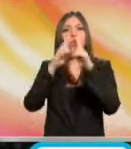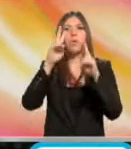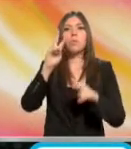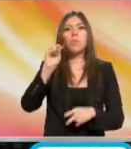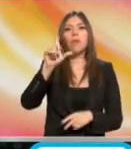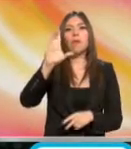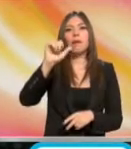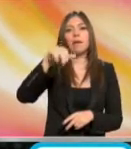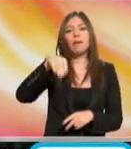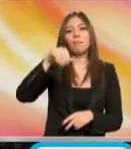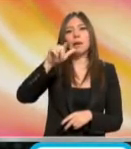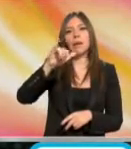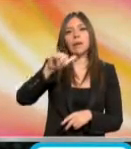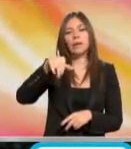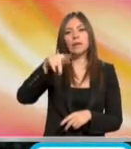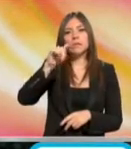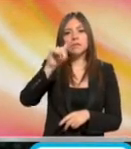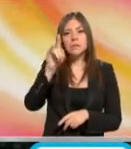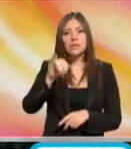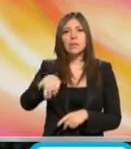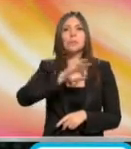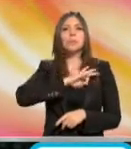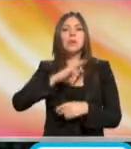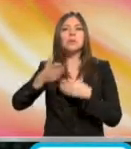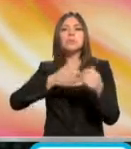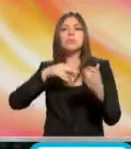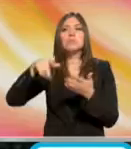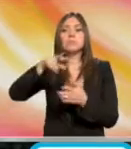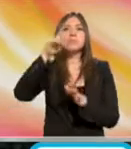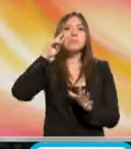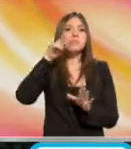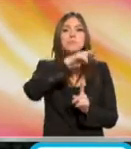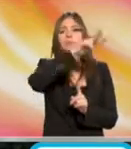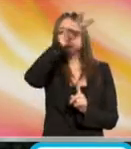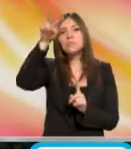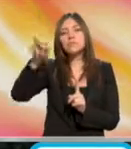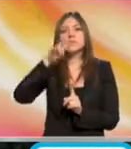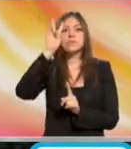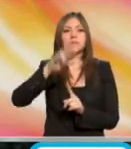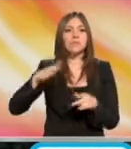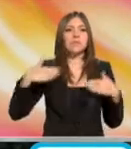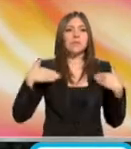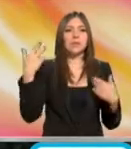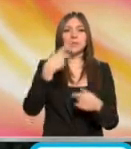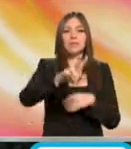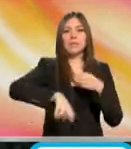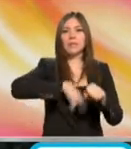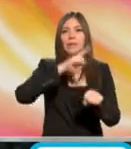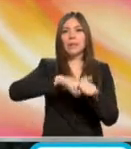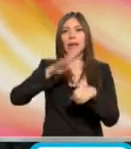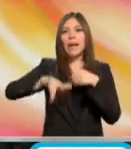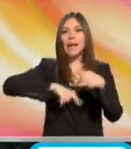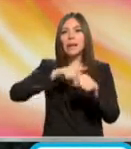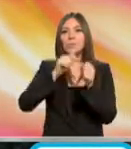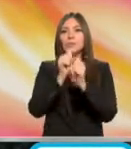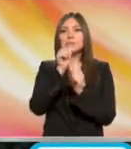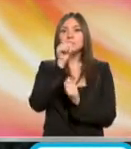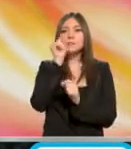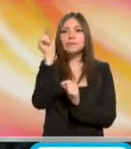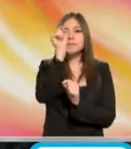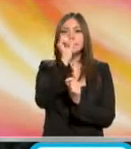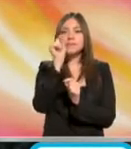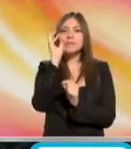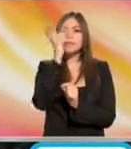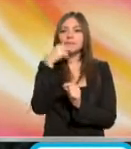uno subir. Desde muchos pueblos Wow. tiene la vista al volcán y bueno, vean nada más que milagro de la naturaleza. Qué Oye, maravilla. hay que ir a ver a